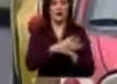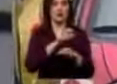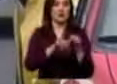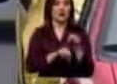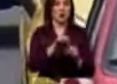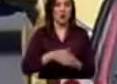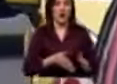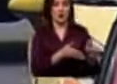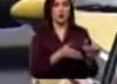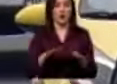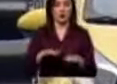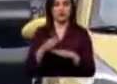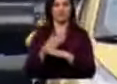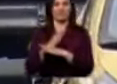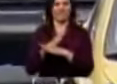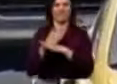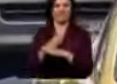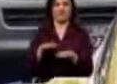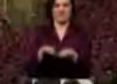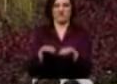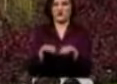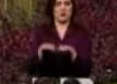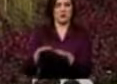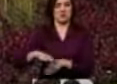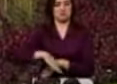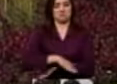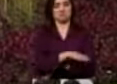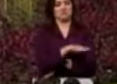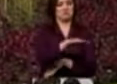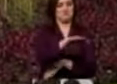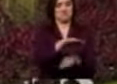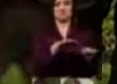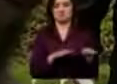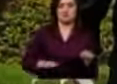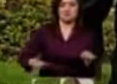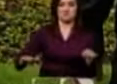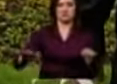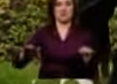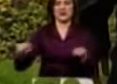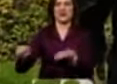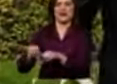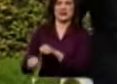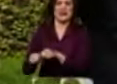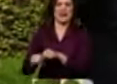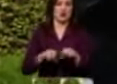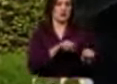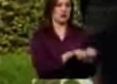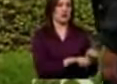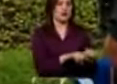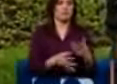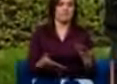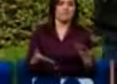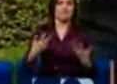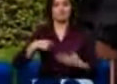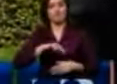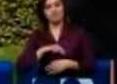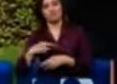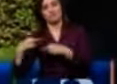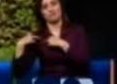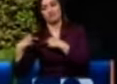calles que fueron afectadas, producto del mayor flujo vehicular que registraron durante las obras. Hay programas de mantenimiento, de rehabilitación,